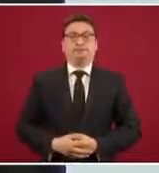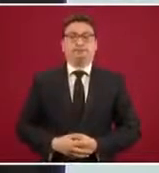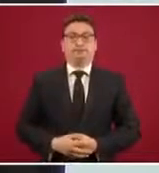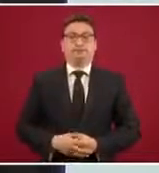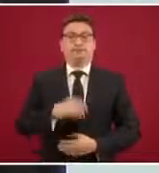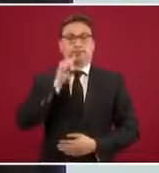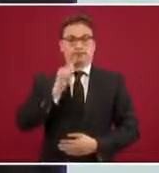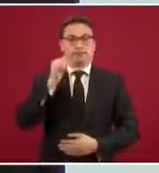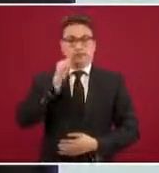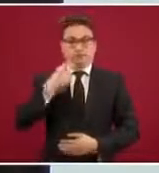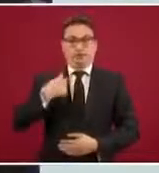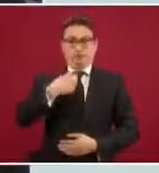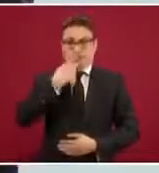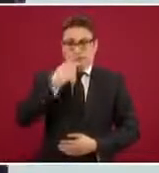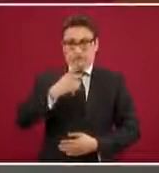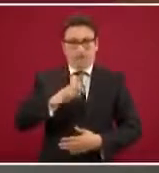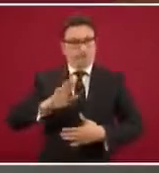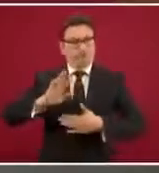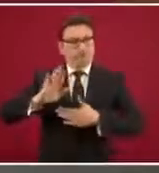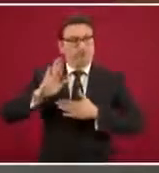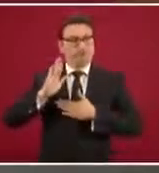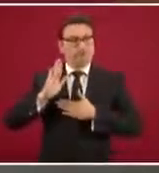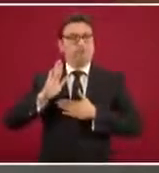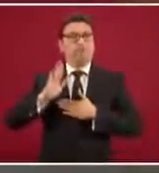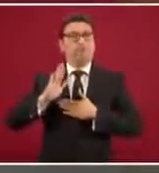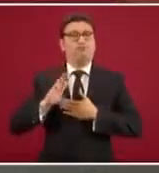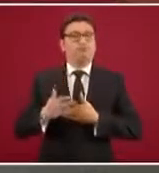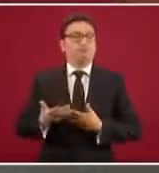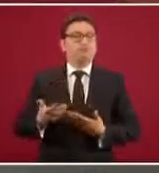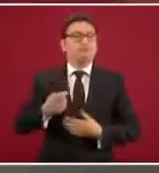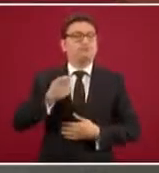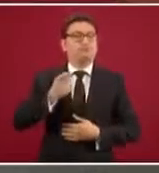Y ayer me comprometí a que